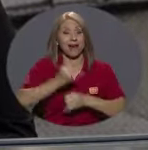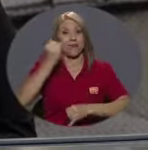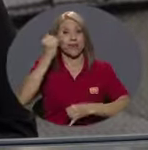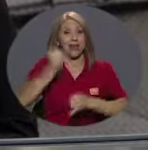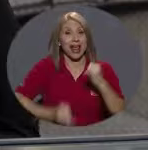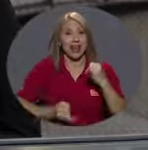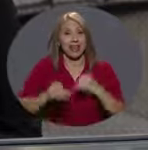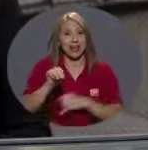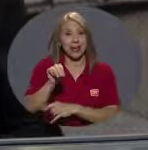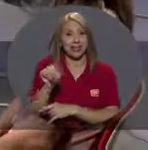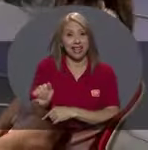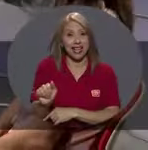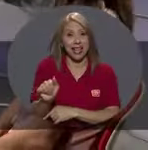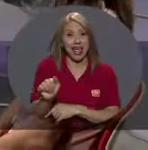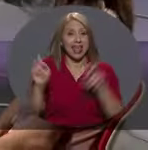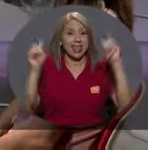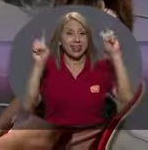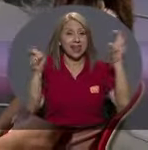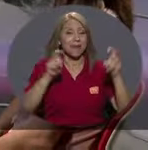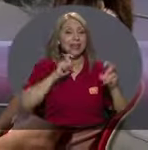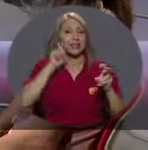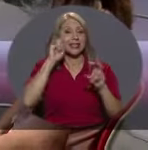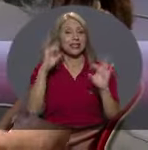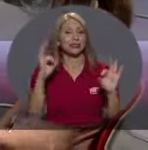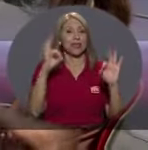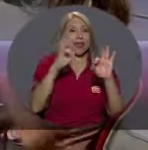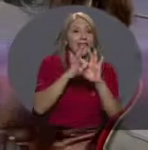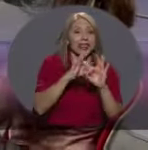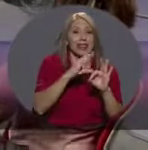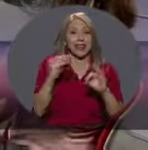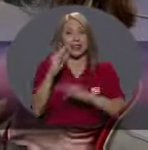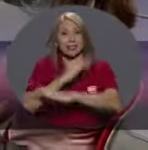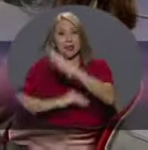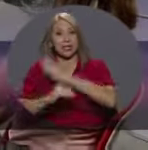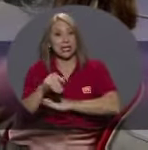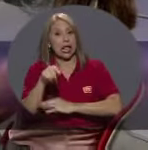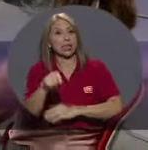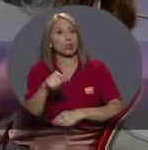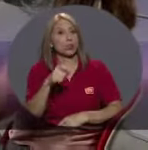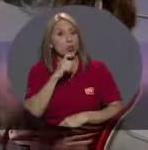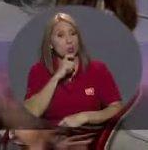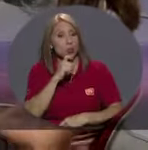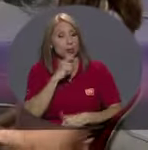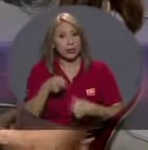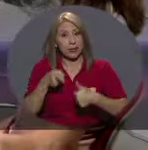en sexualidad, que es un tema que se las trae, sexualidad y discapacidad. Número uno,